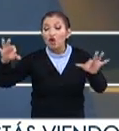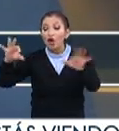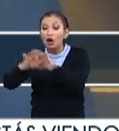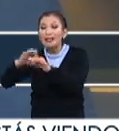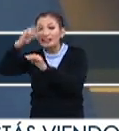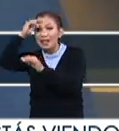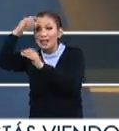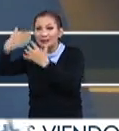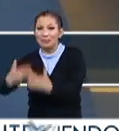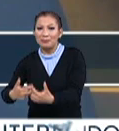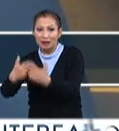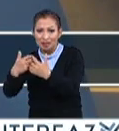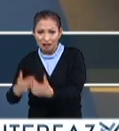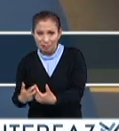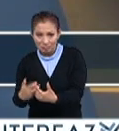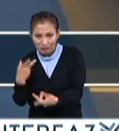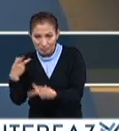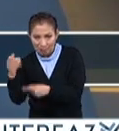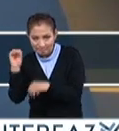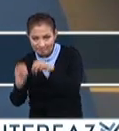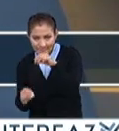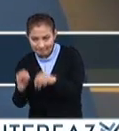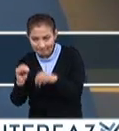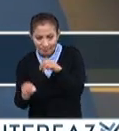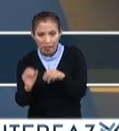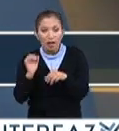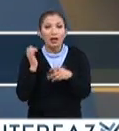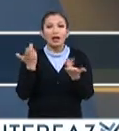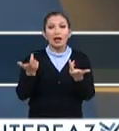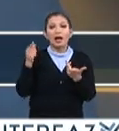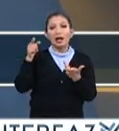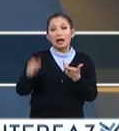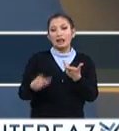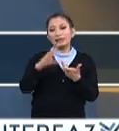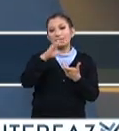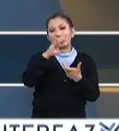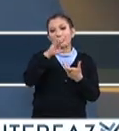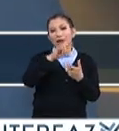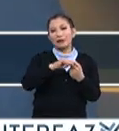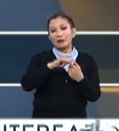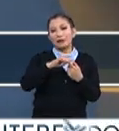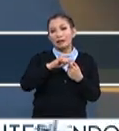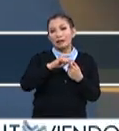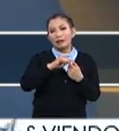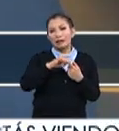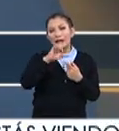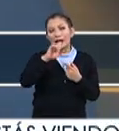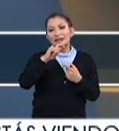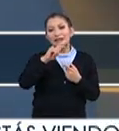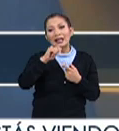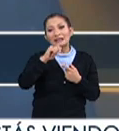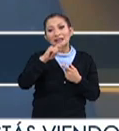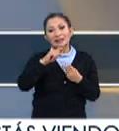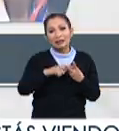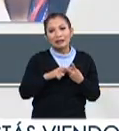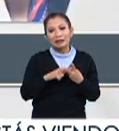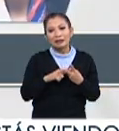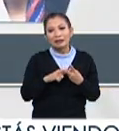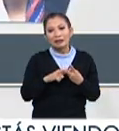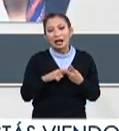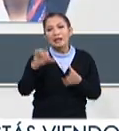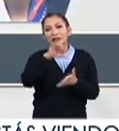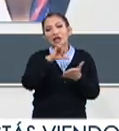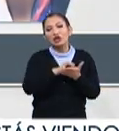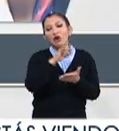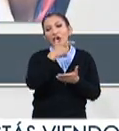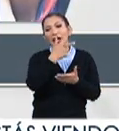con la inteligencia artificial. Y ellos son el CIMAR, el CICESE, el CIDESI, el CIO, el